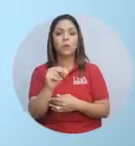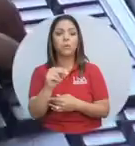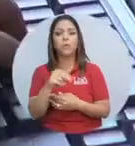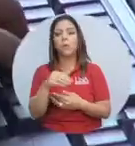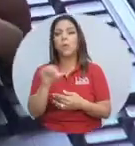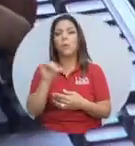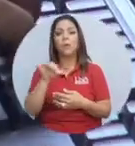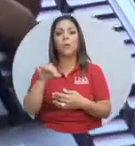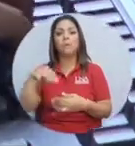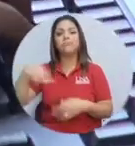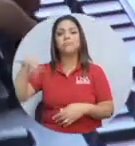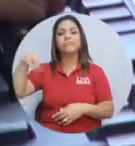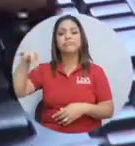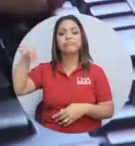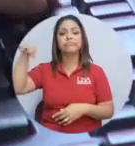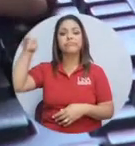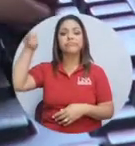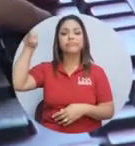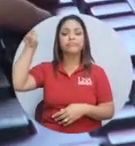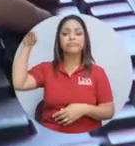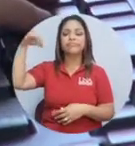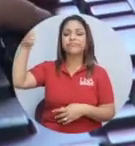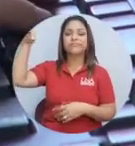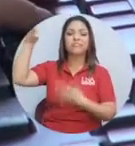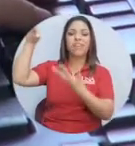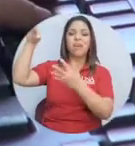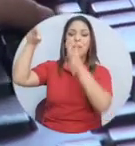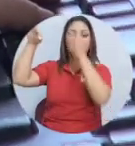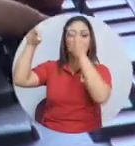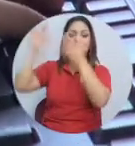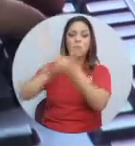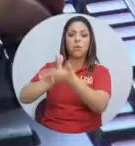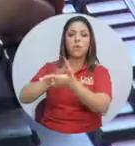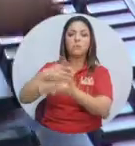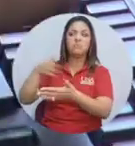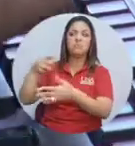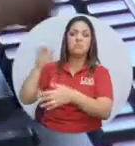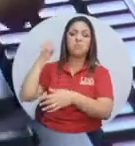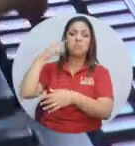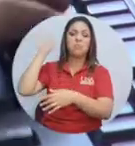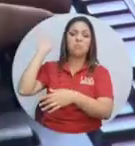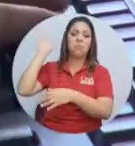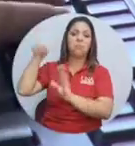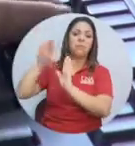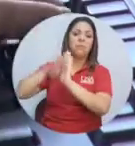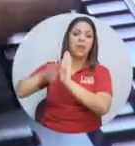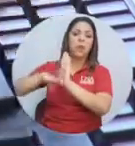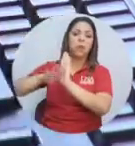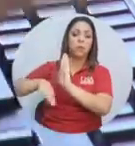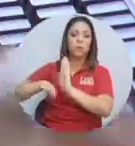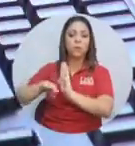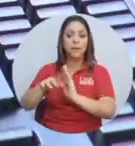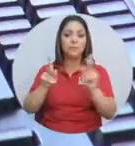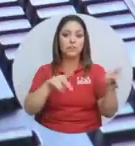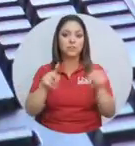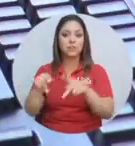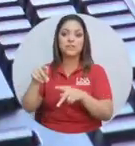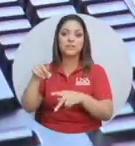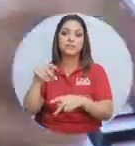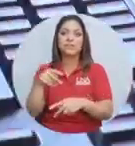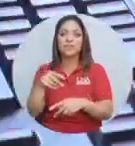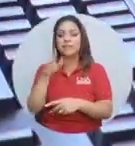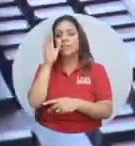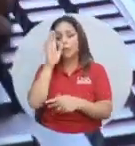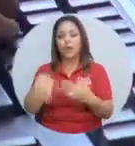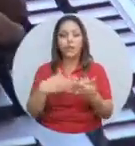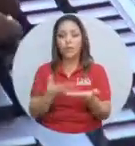el concepto de bullying, porque de repente ahora mucha gente llama bullying a todo. Sí, la gente ¿verdad? se burla diciendo todo entonces, es bullying.